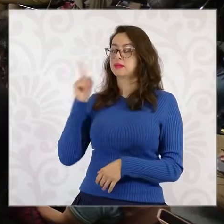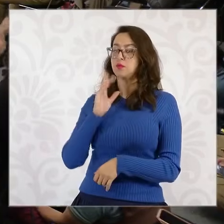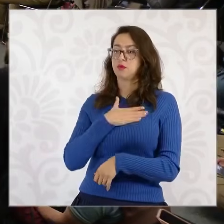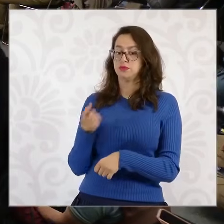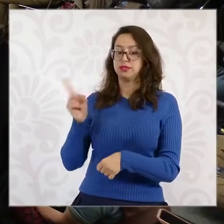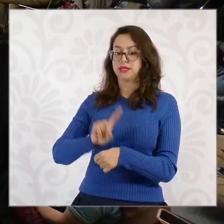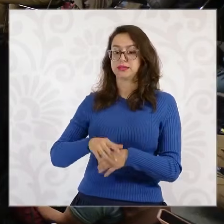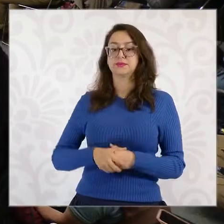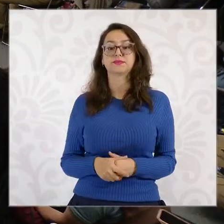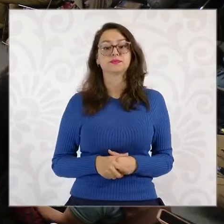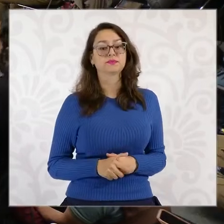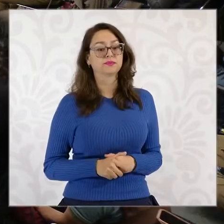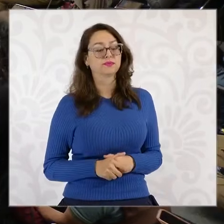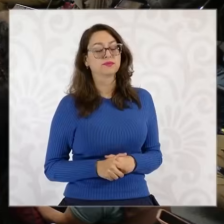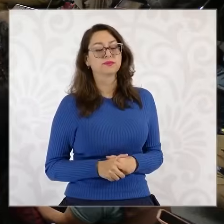Vamos de este lado.